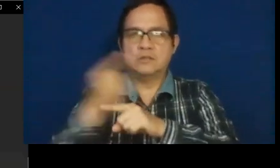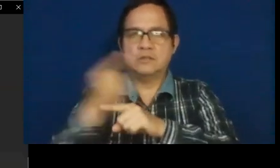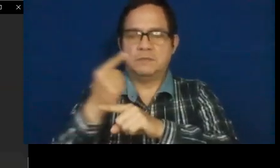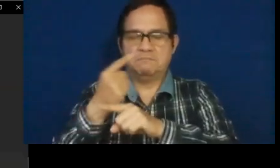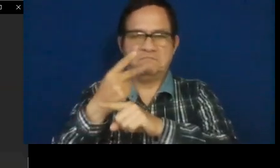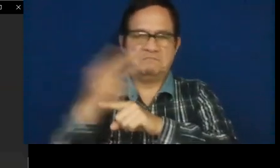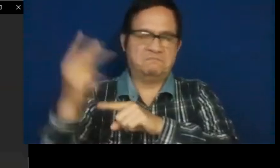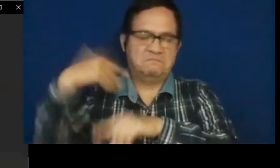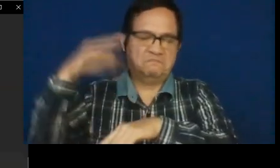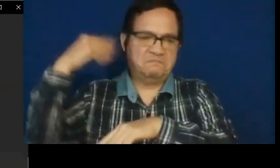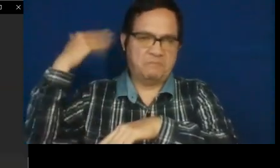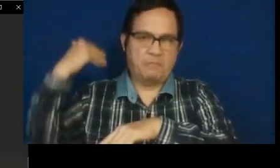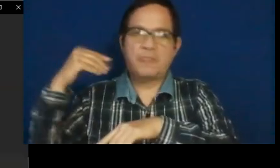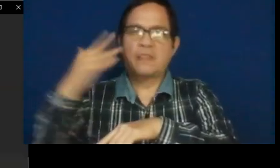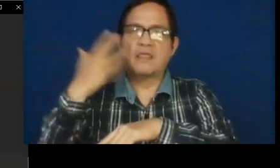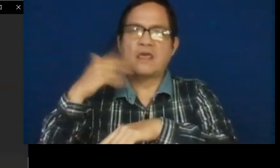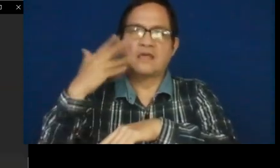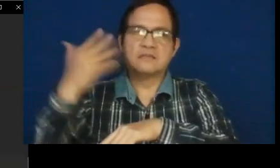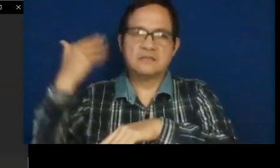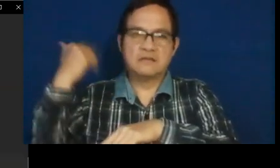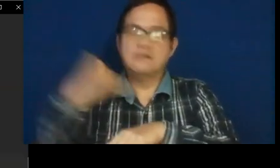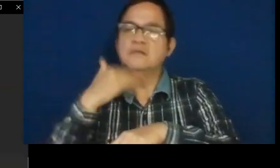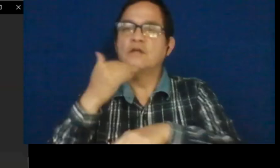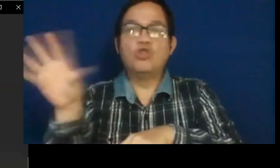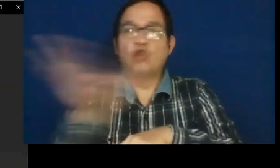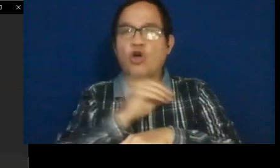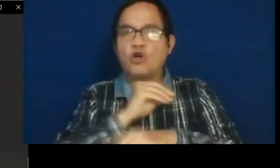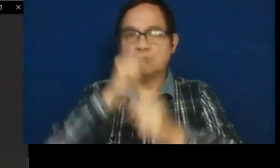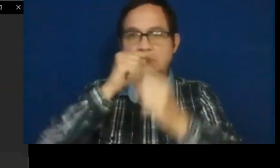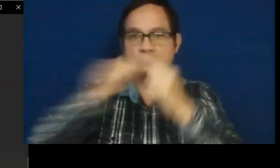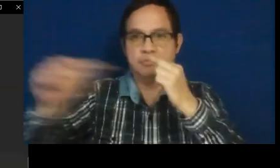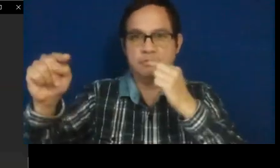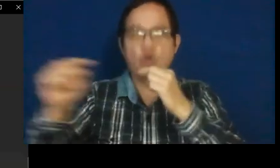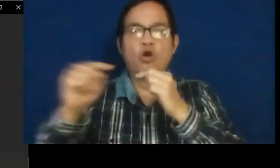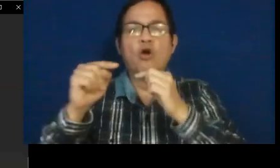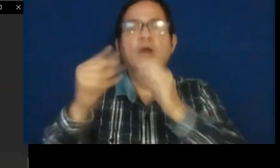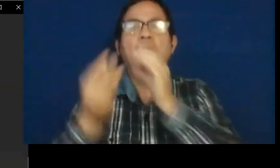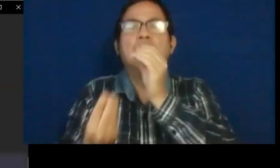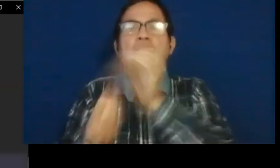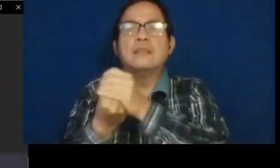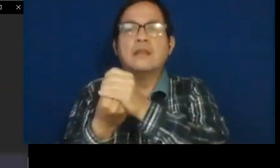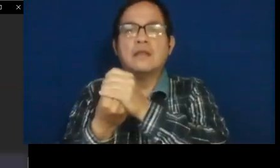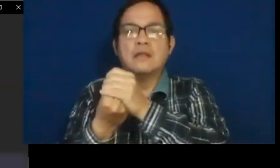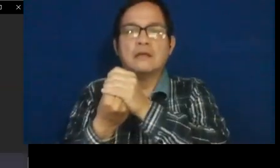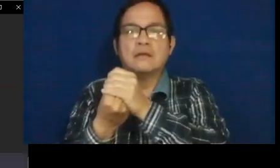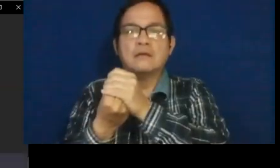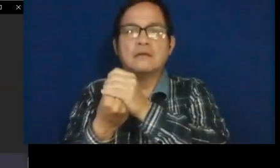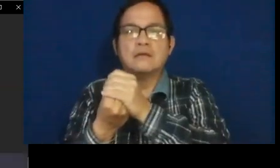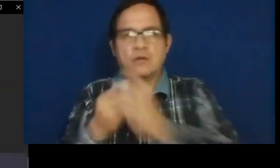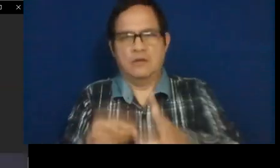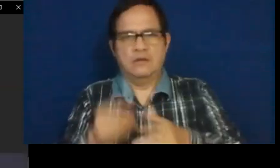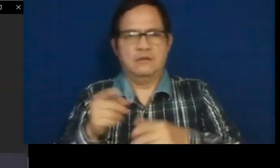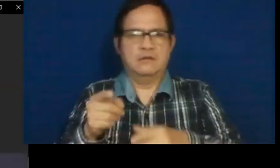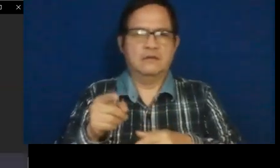días. Si todos enviaron su correo, si lo enviaron a través del correo interno, desde el campus. Tutor, buenos